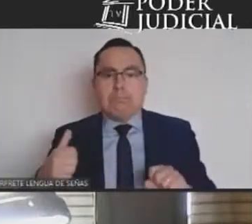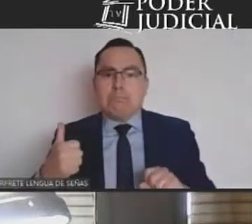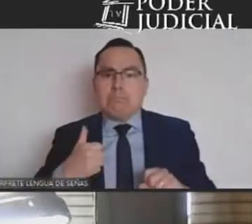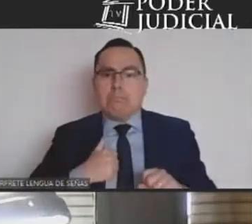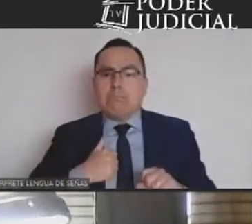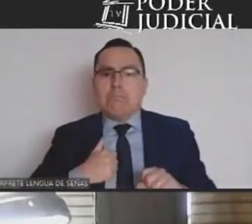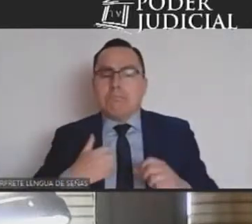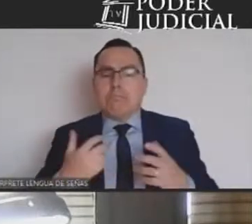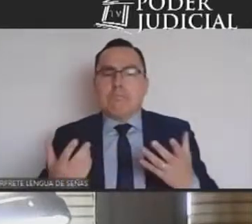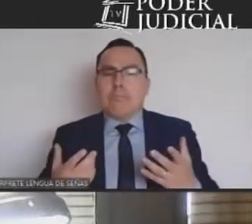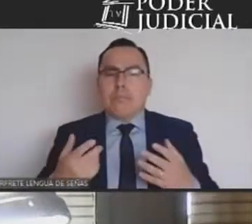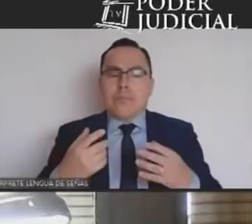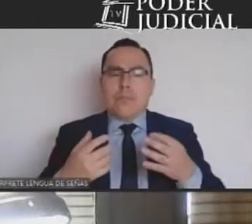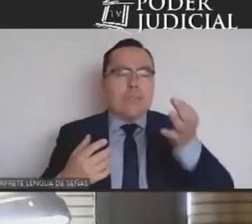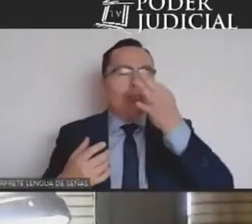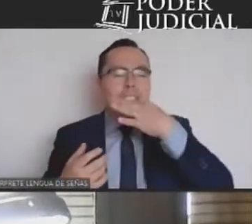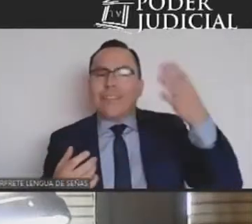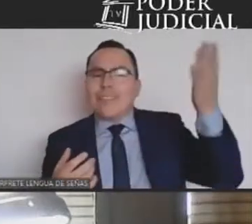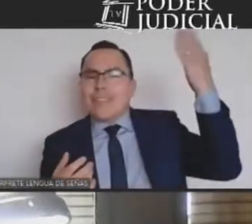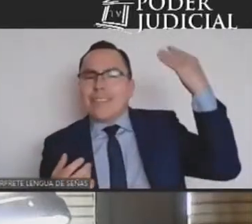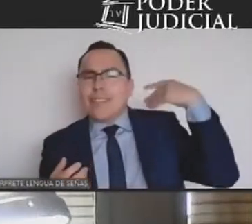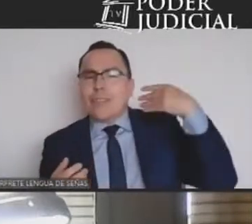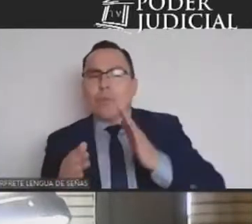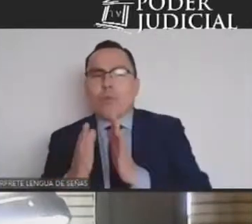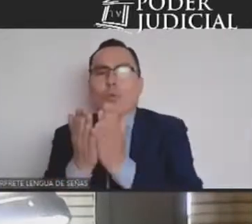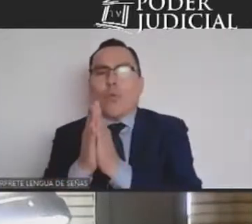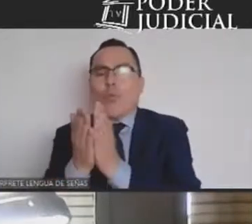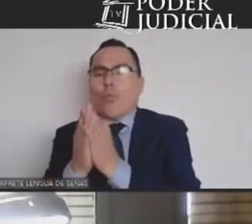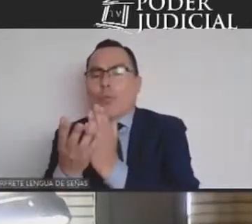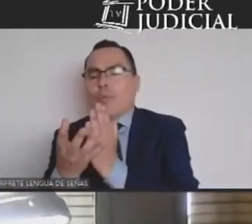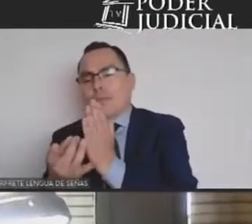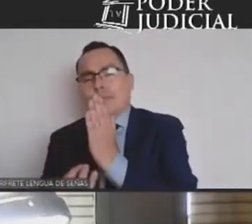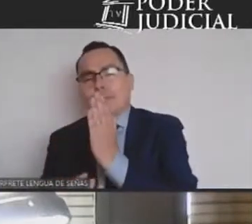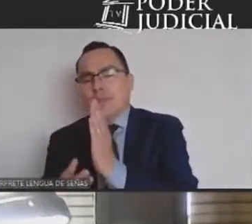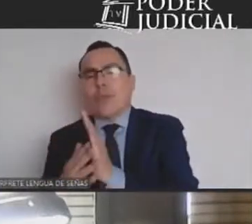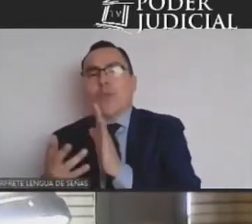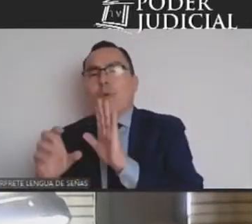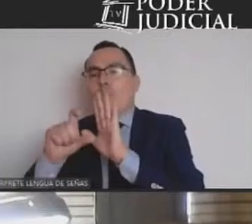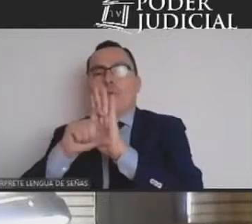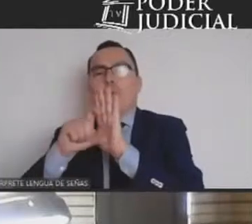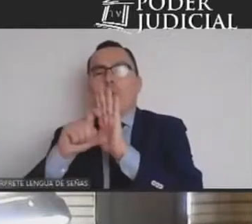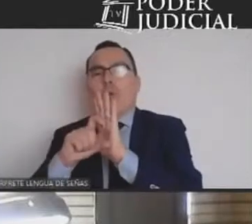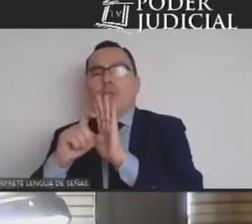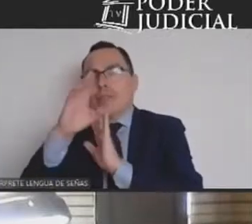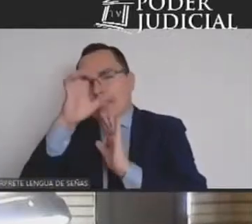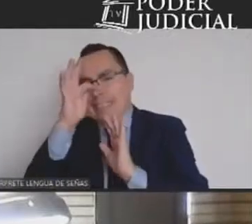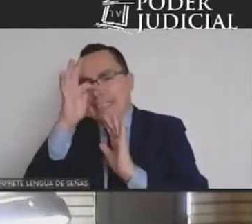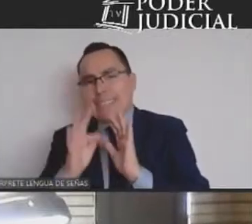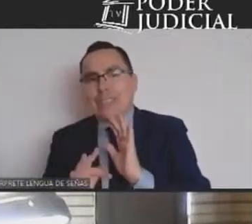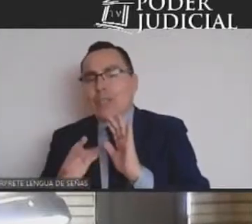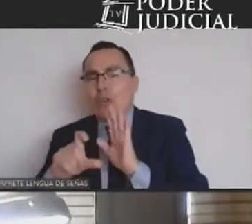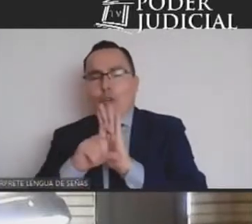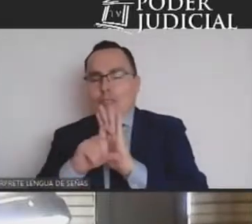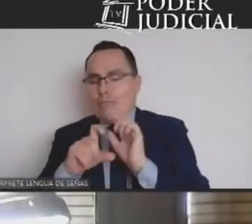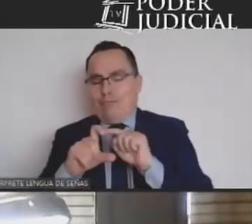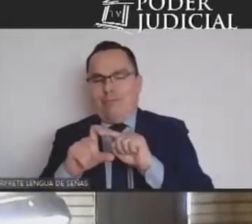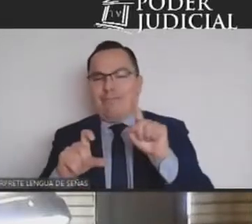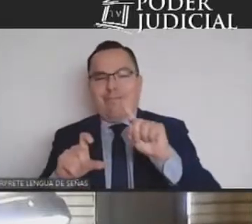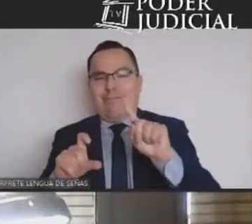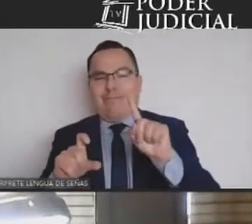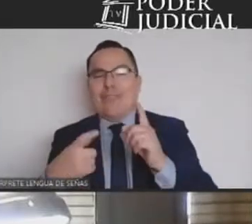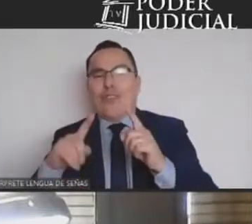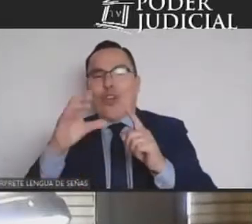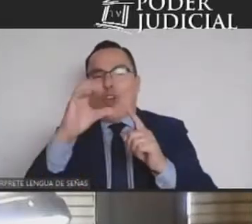algo se ha dicho a veces de tener un manual de buenas prácticas, un código de ética, si no le queremos poner código,